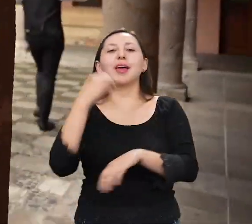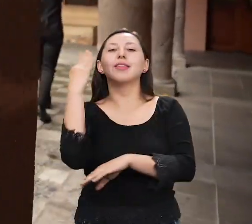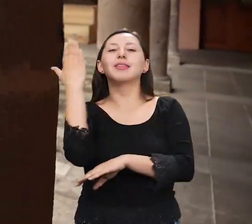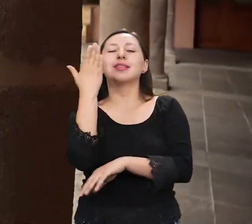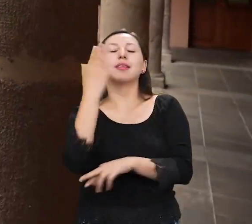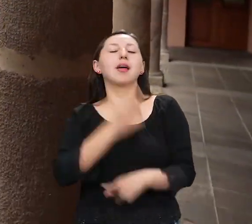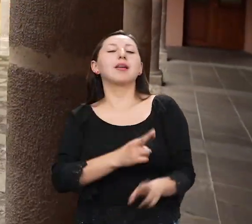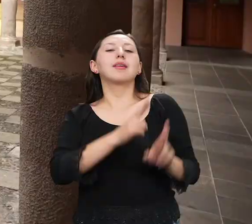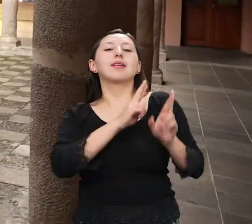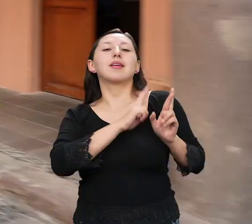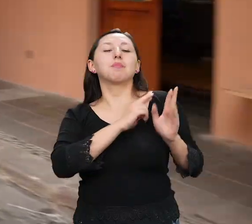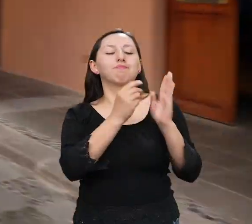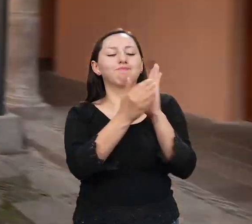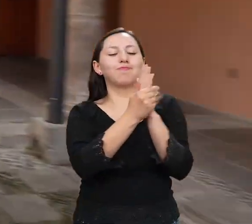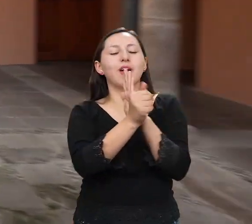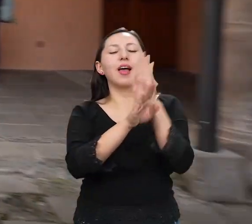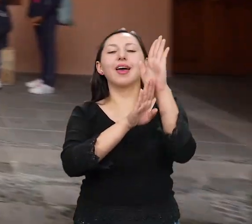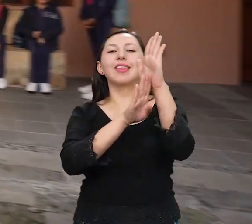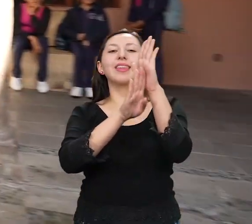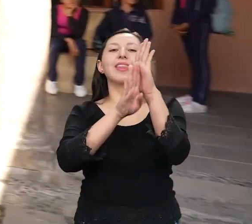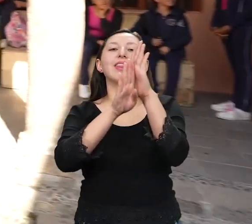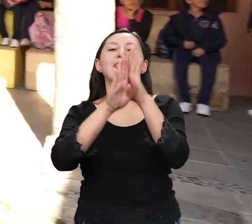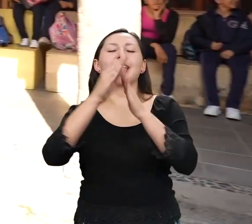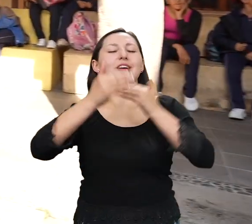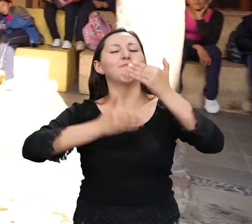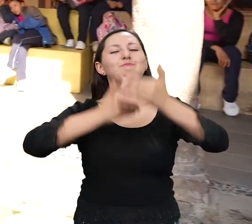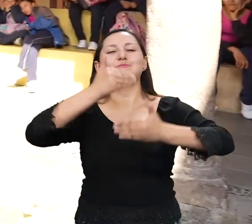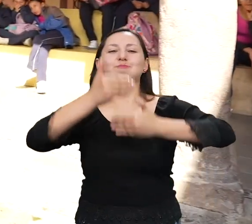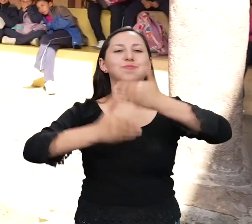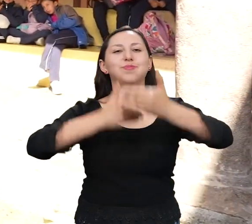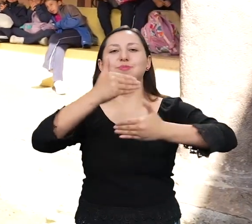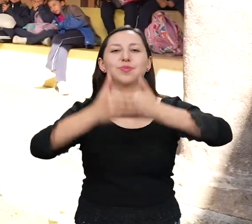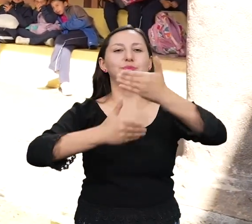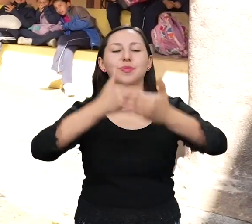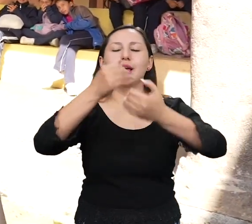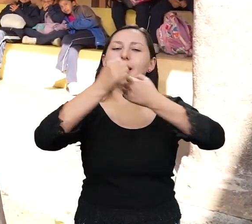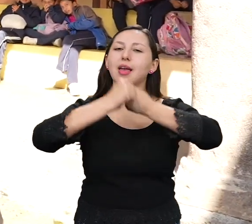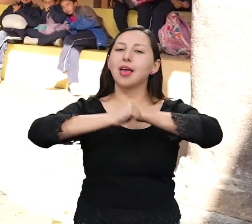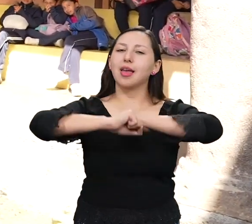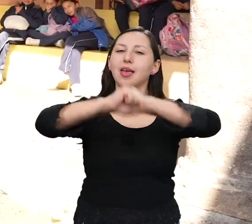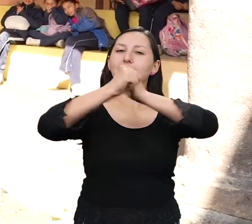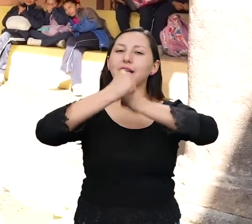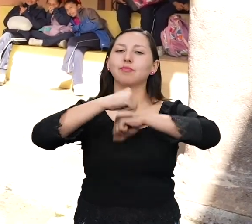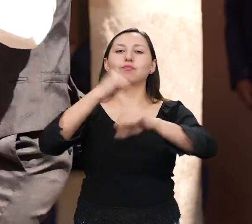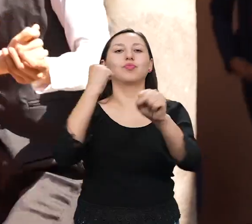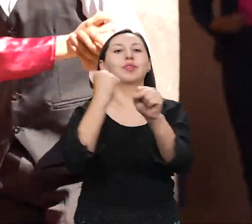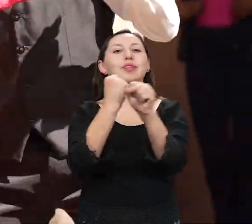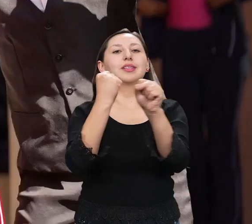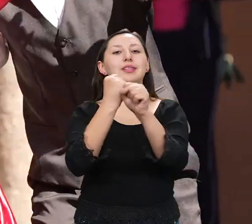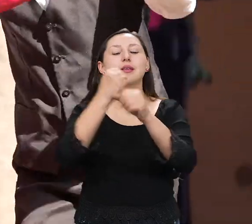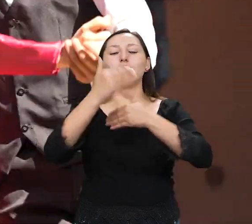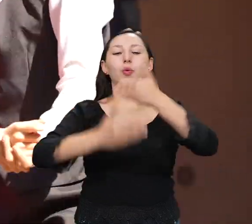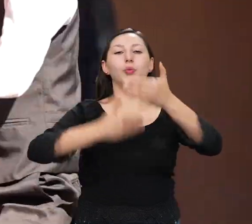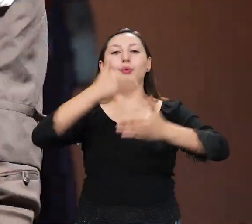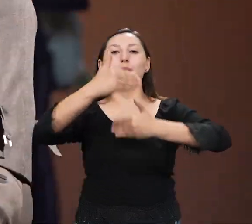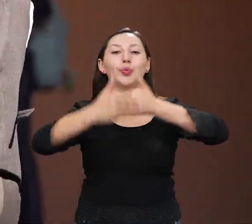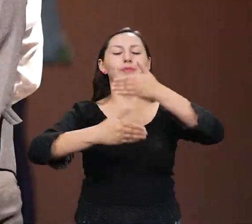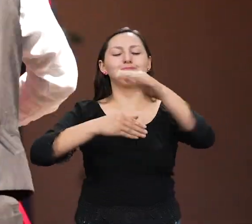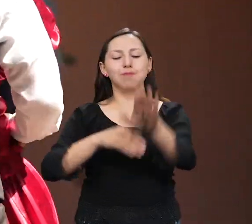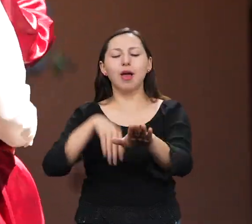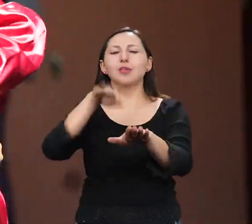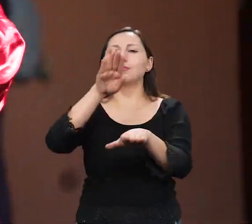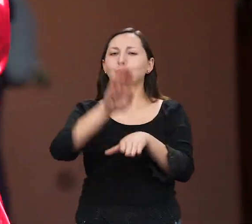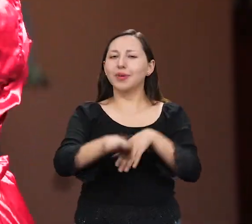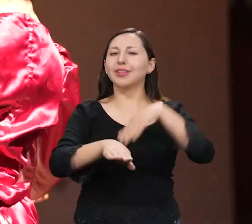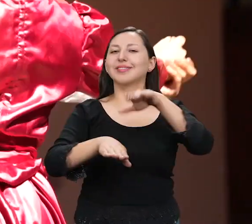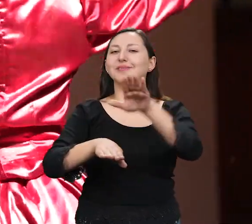lleva mucha disciplina y que siempre se esfuercen mucho porque solo avanzando pasos vas a